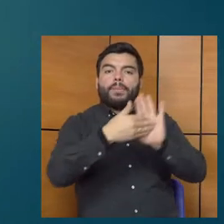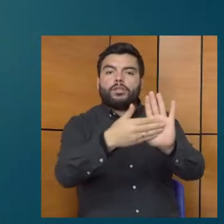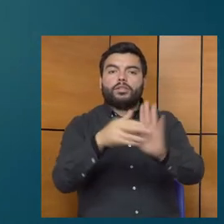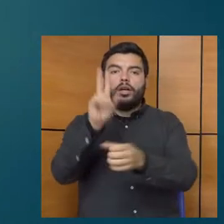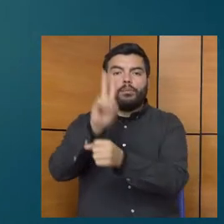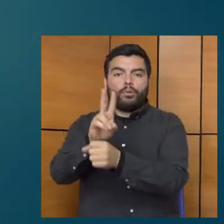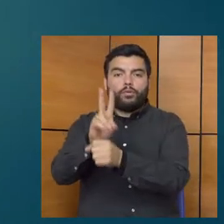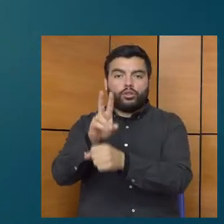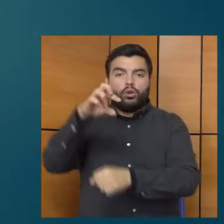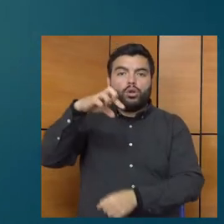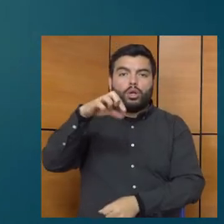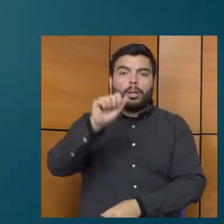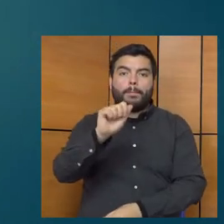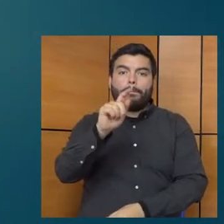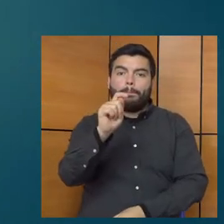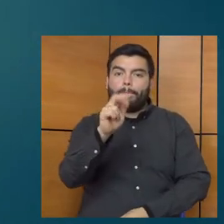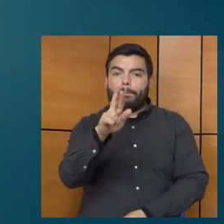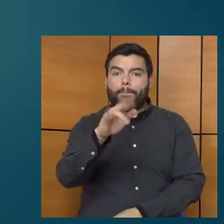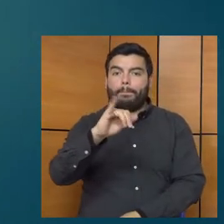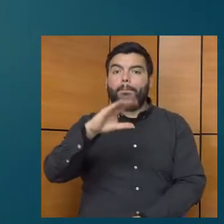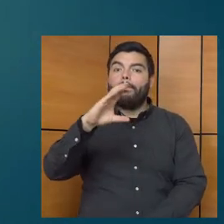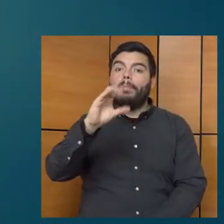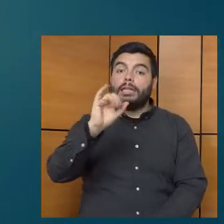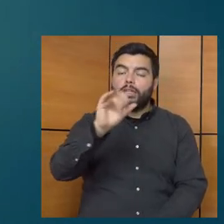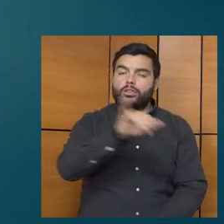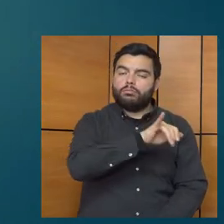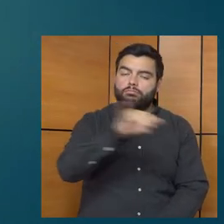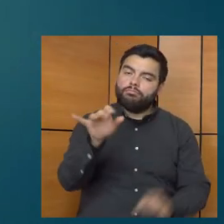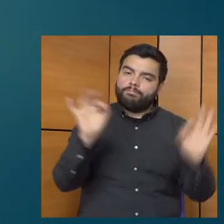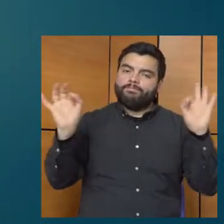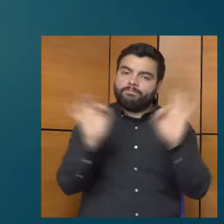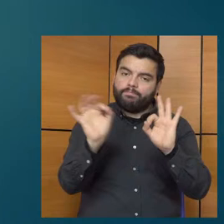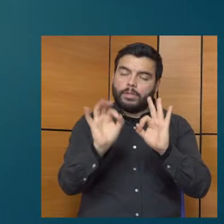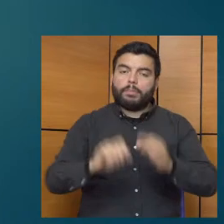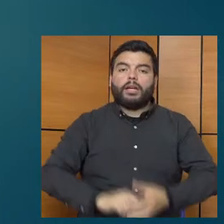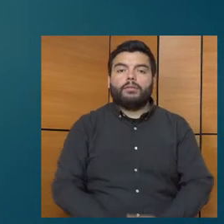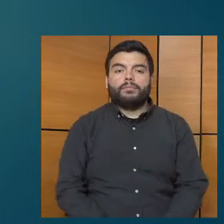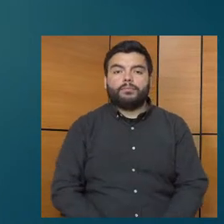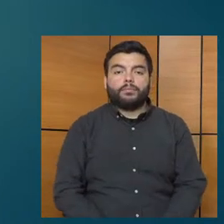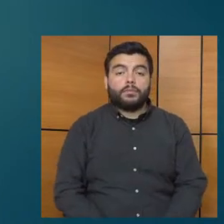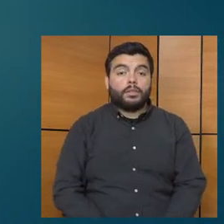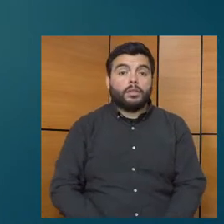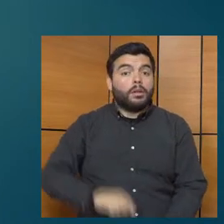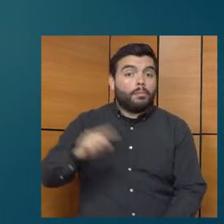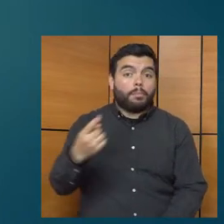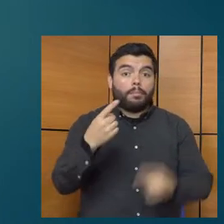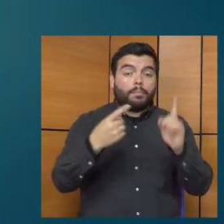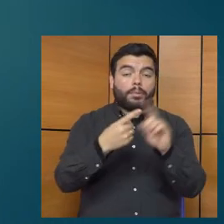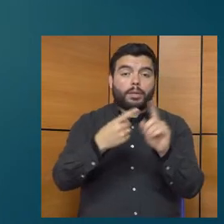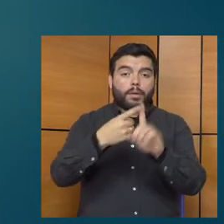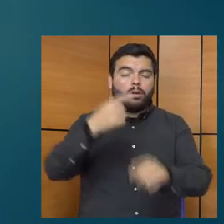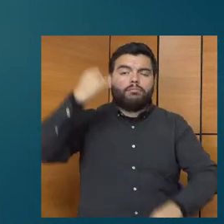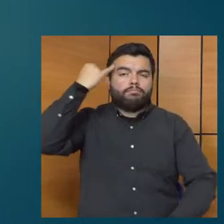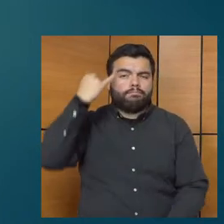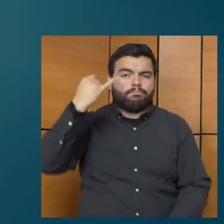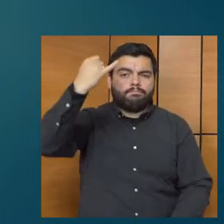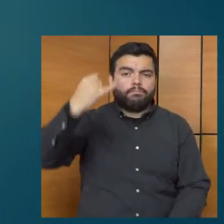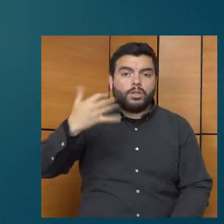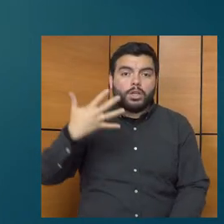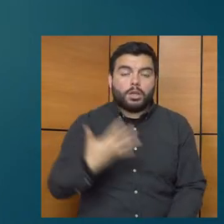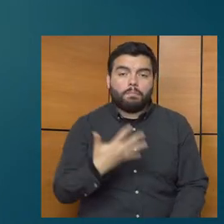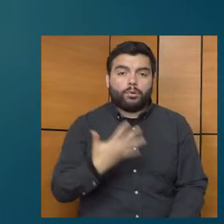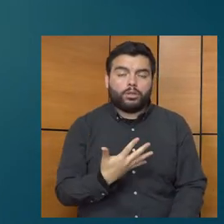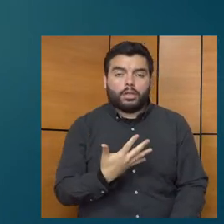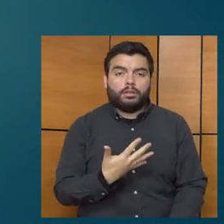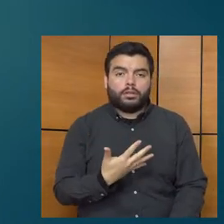profesor Patricio Ramírez. Bueno, lo primero, algunas ideas previas en esta introducción de